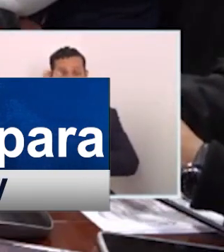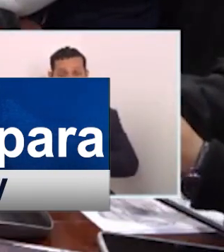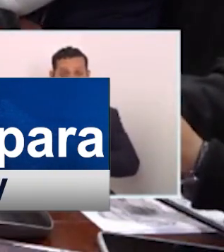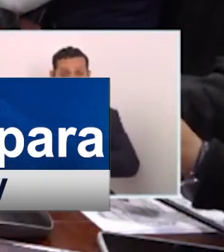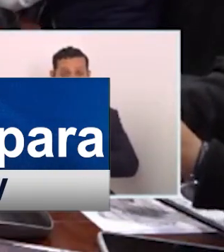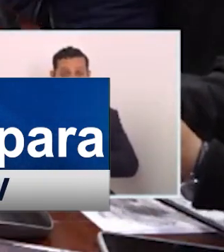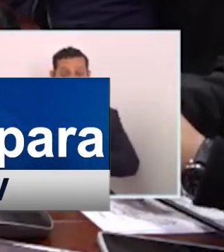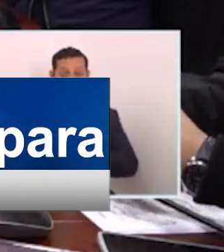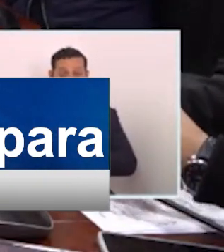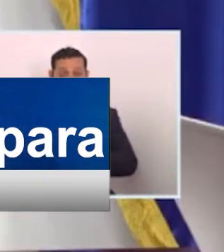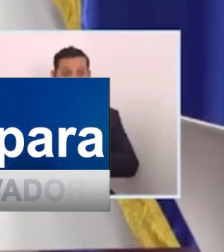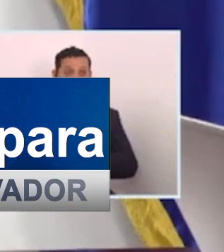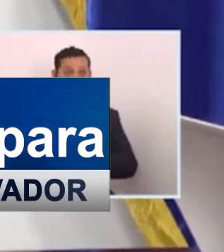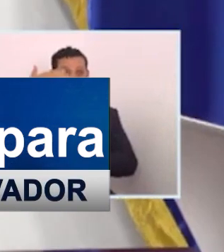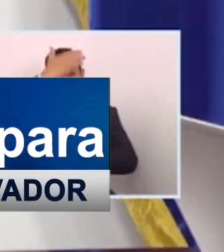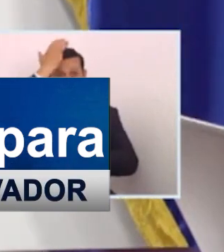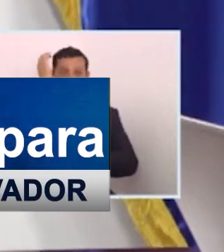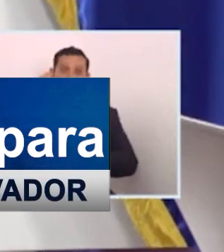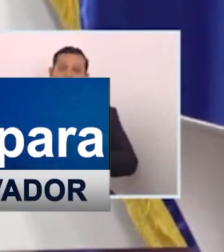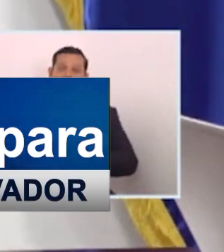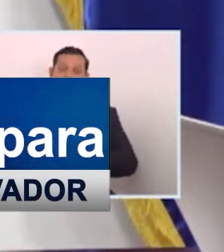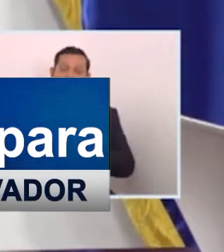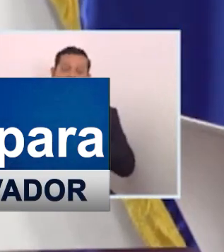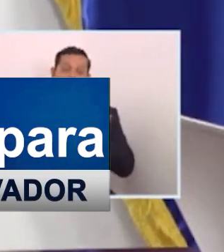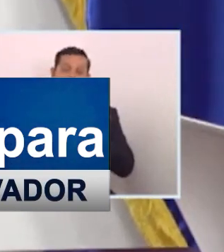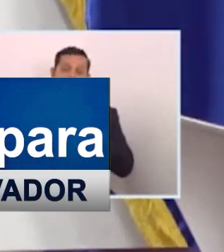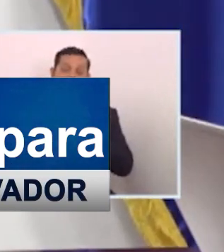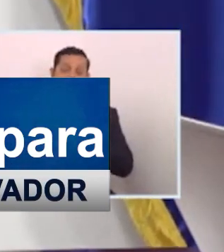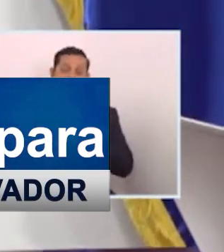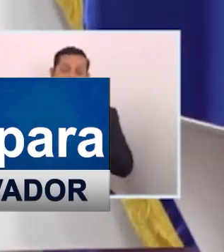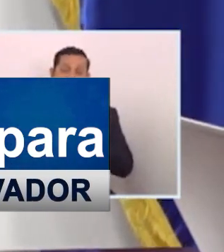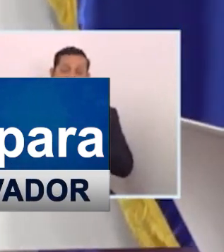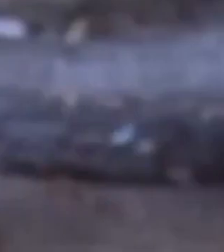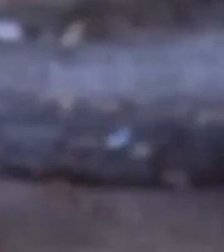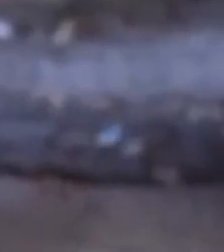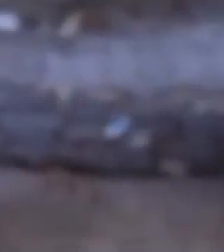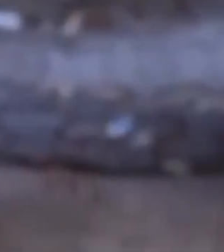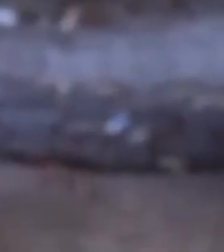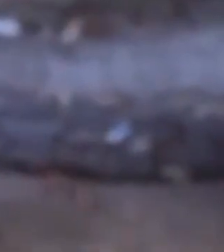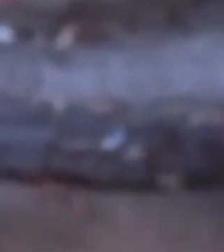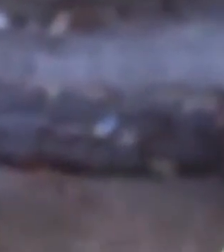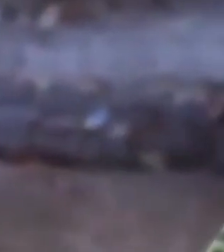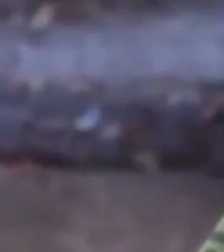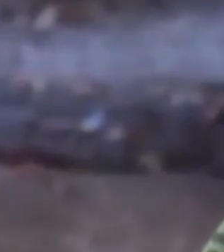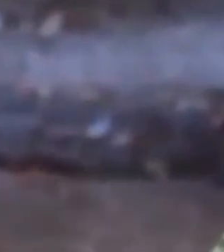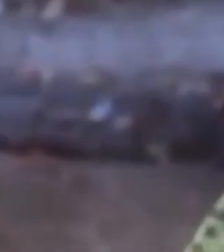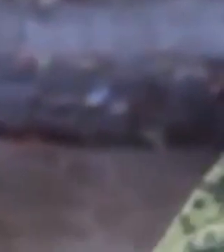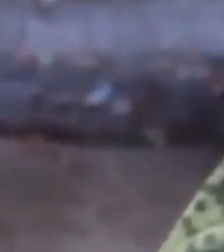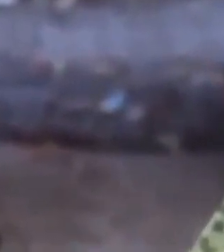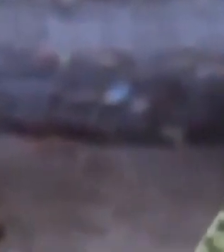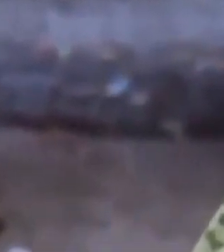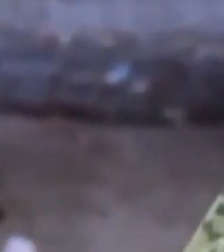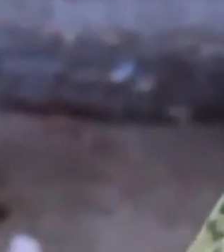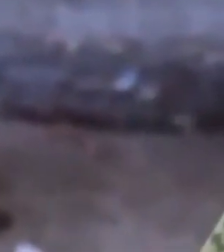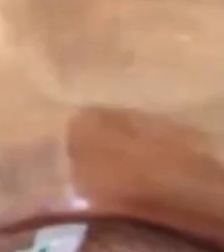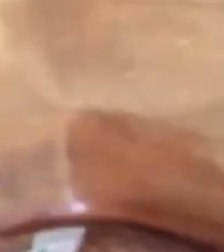recibir sus aportes en el estudio del proyecto de ley denominado disposiciones transitorias para la legalización